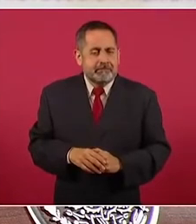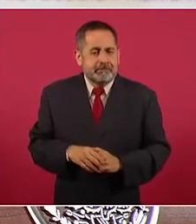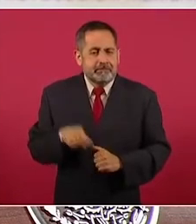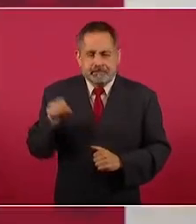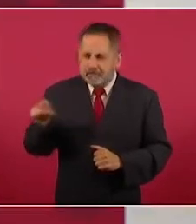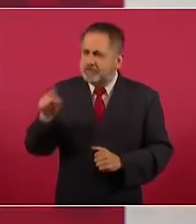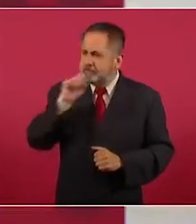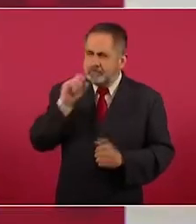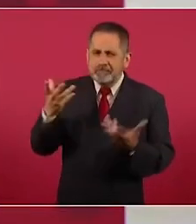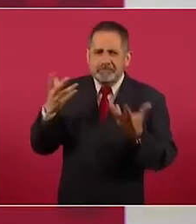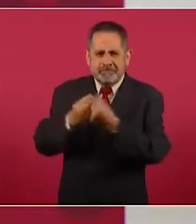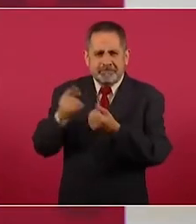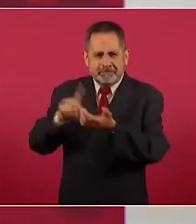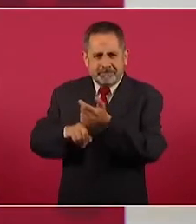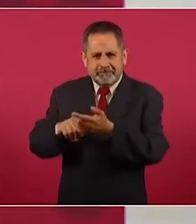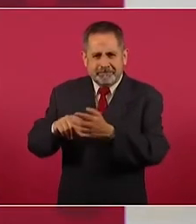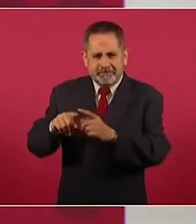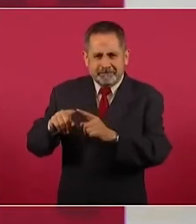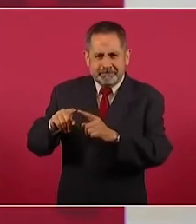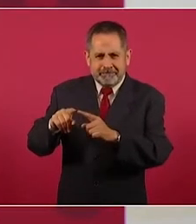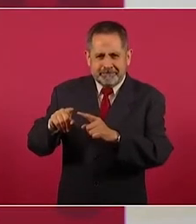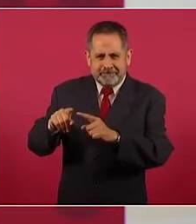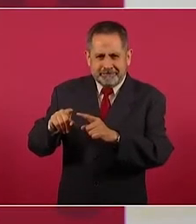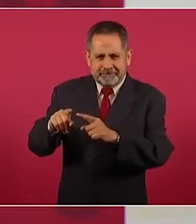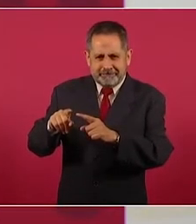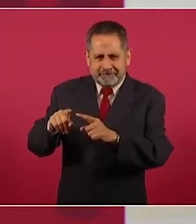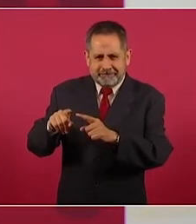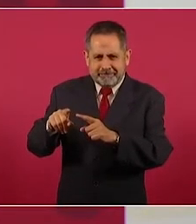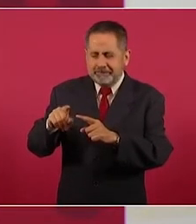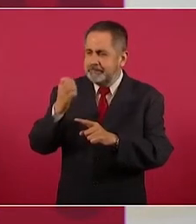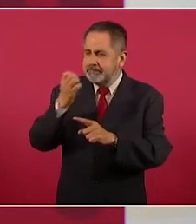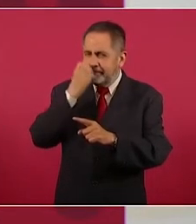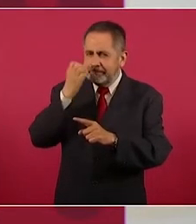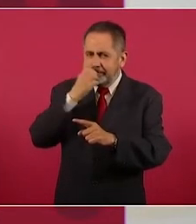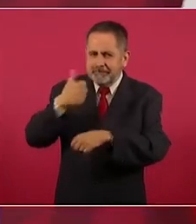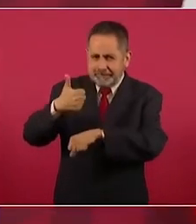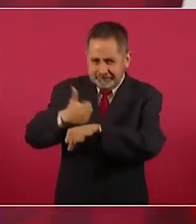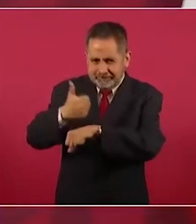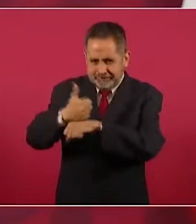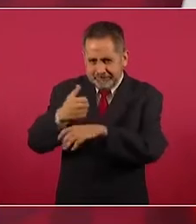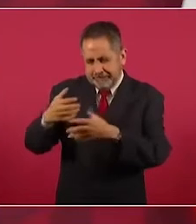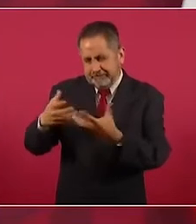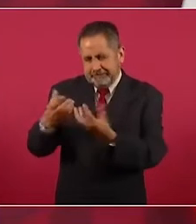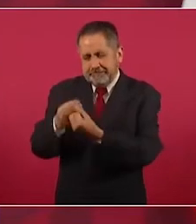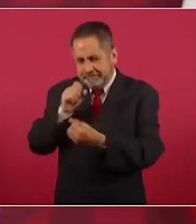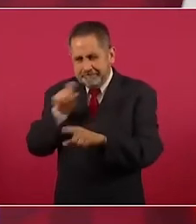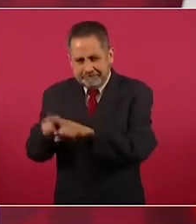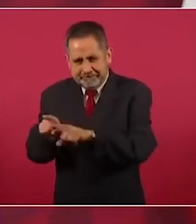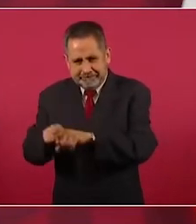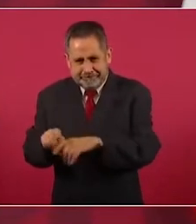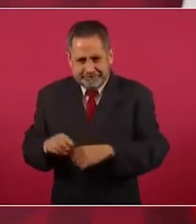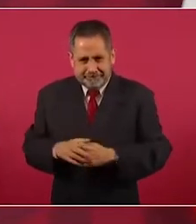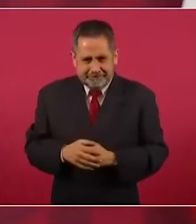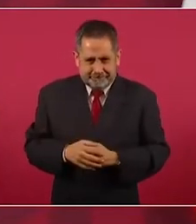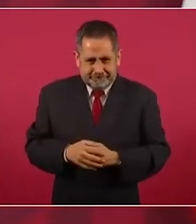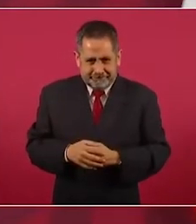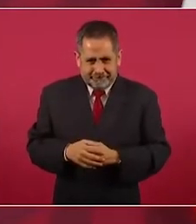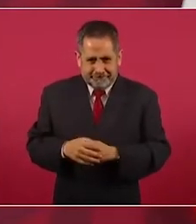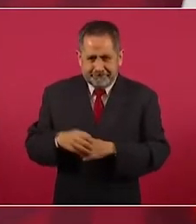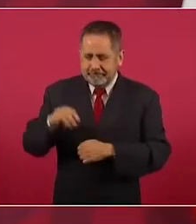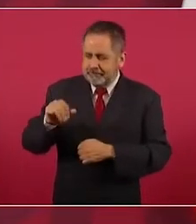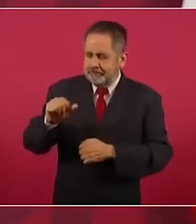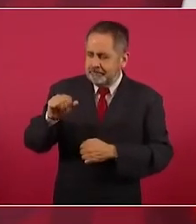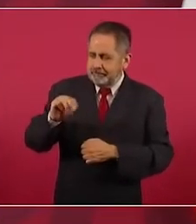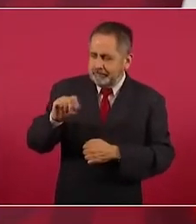Pero estuviste con la Chela. La escuela, la primaria. Sí. La